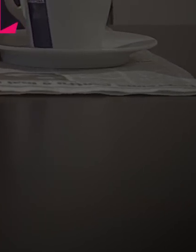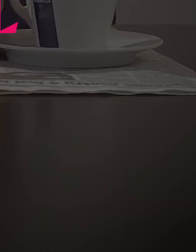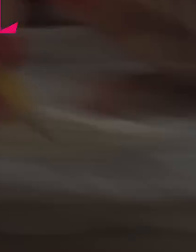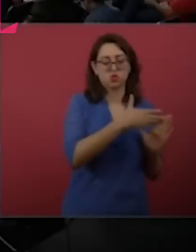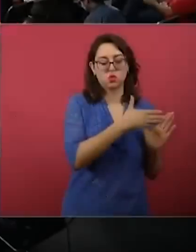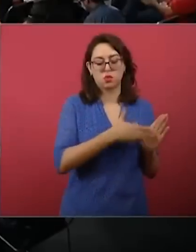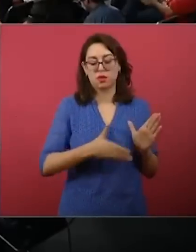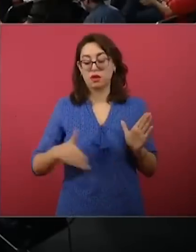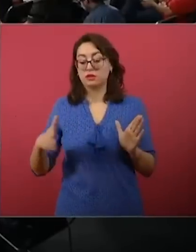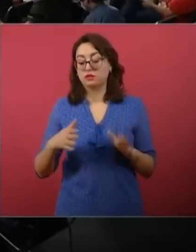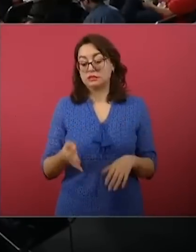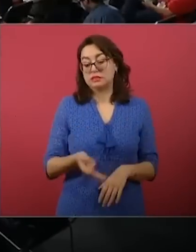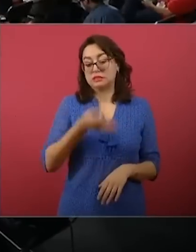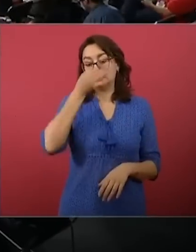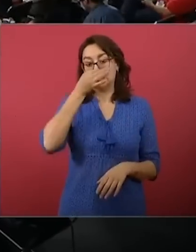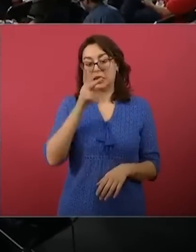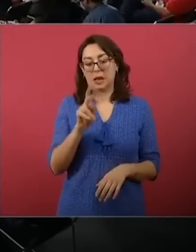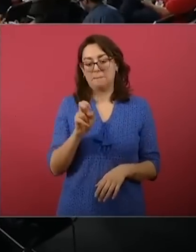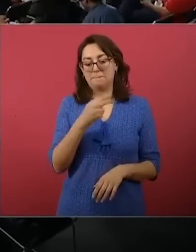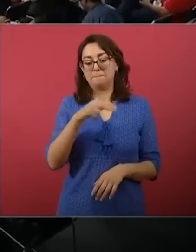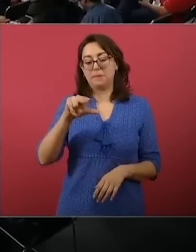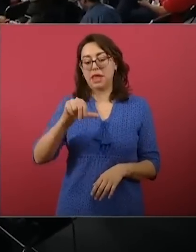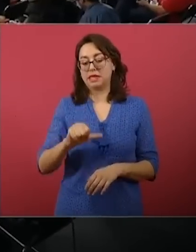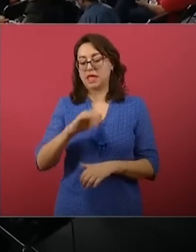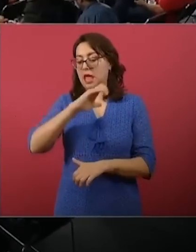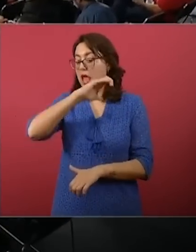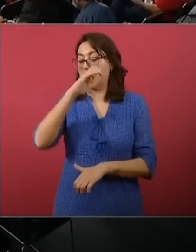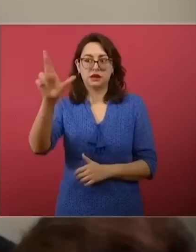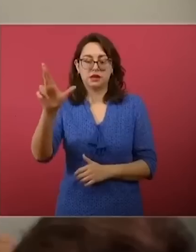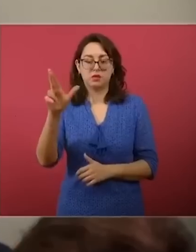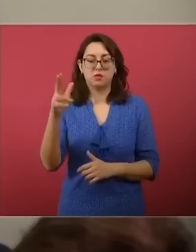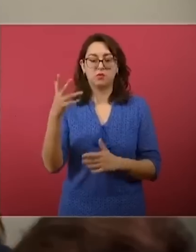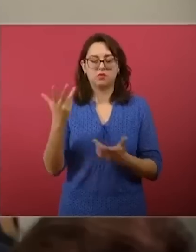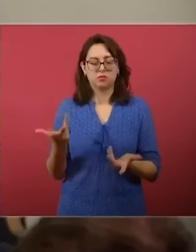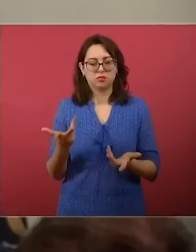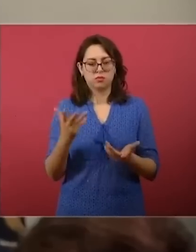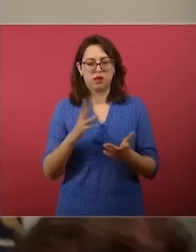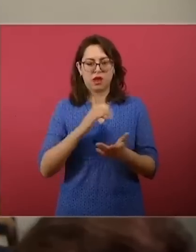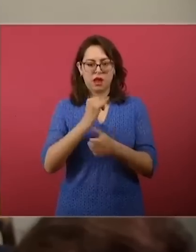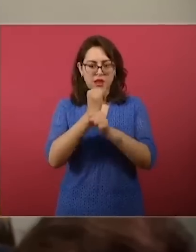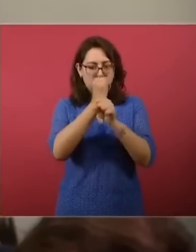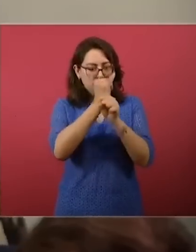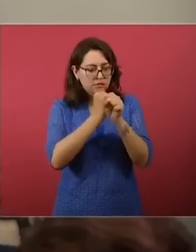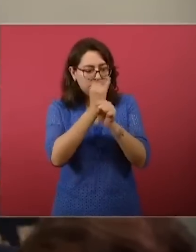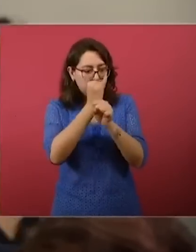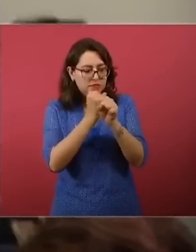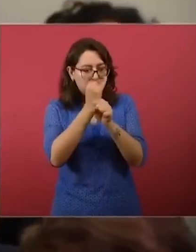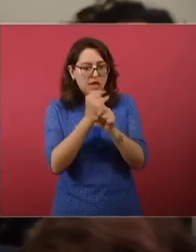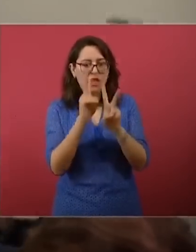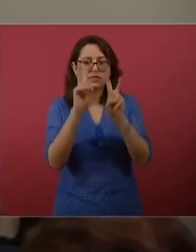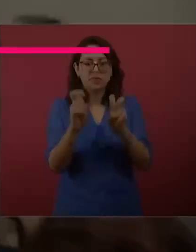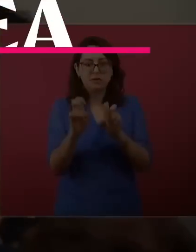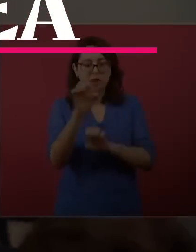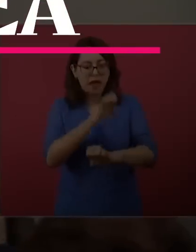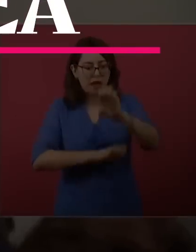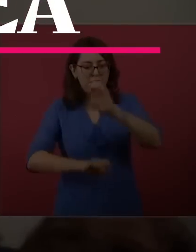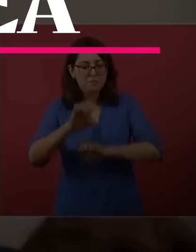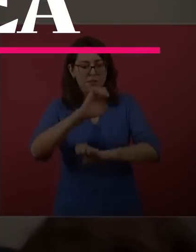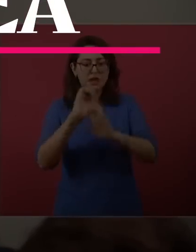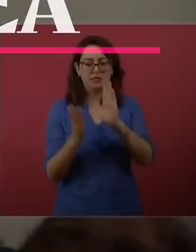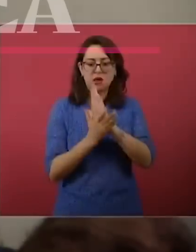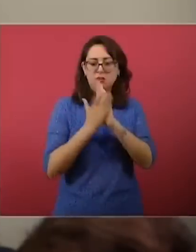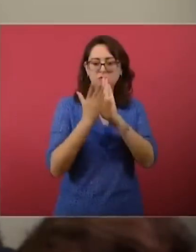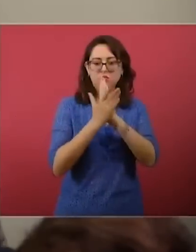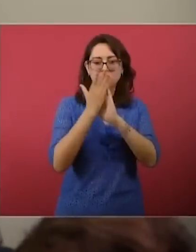presidencial. Por eso nos sorprendió que en la mañanera de lunes se le diera el visto bueno a una pregunta de la revista